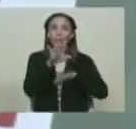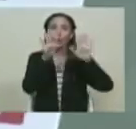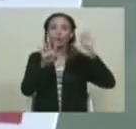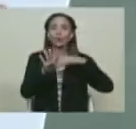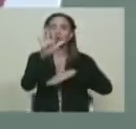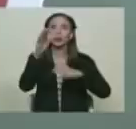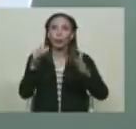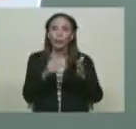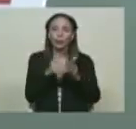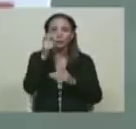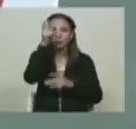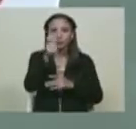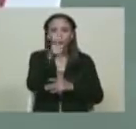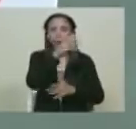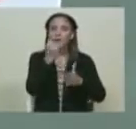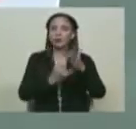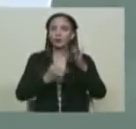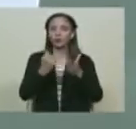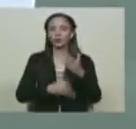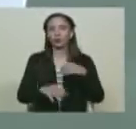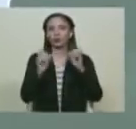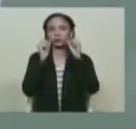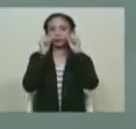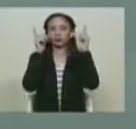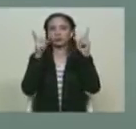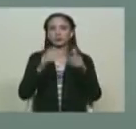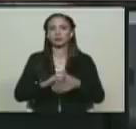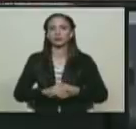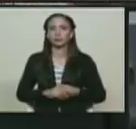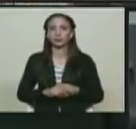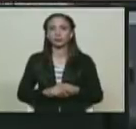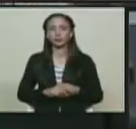16.595.140 inscritos, que tienen que ser